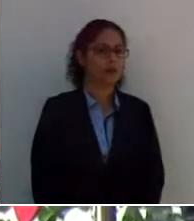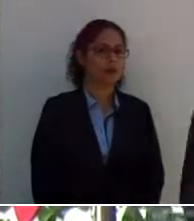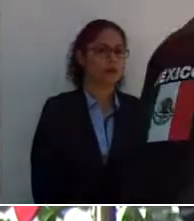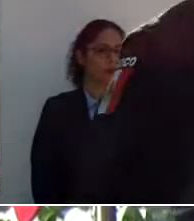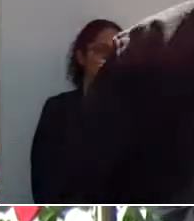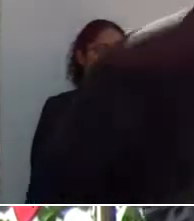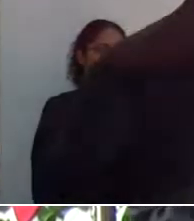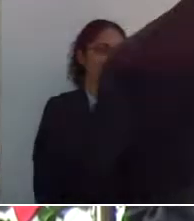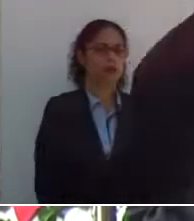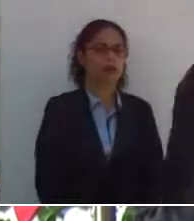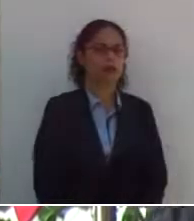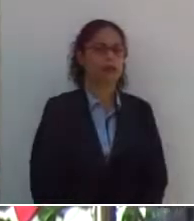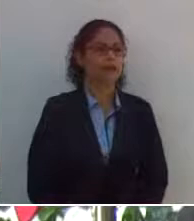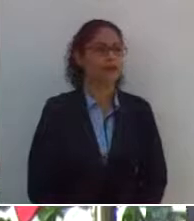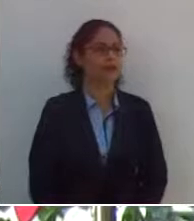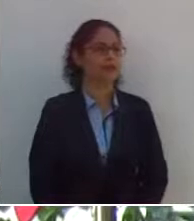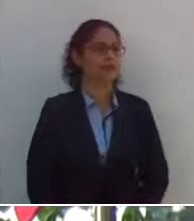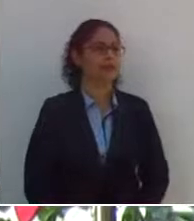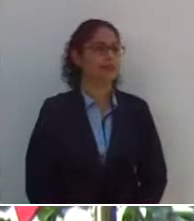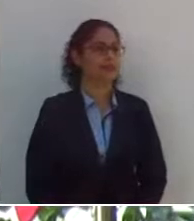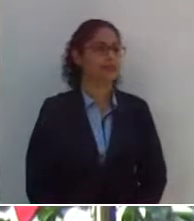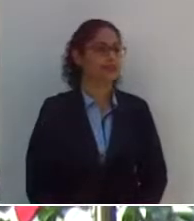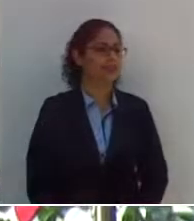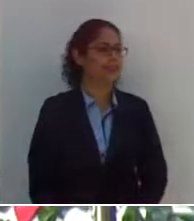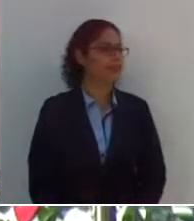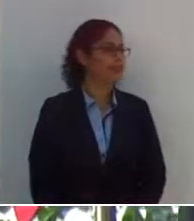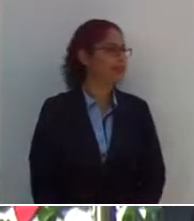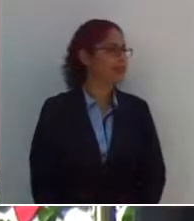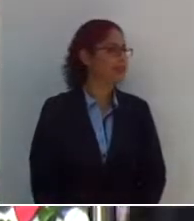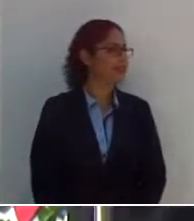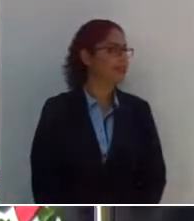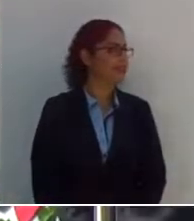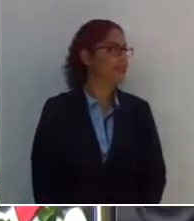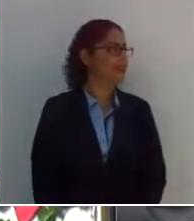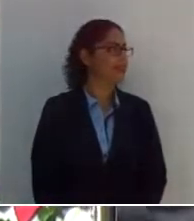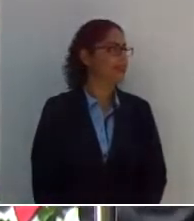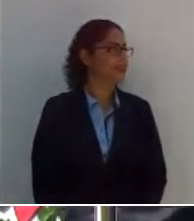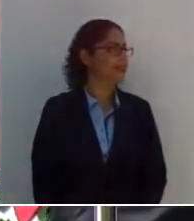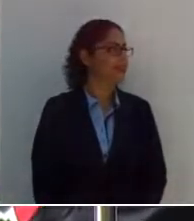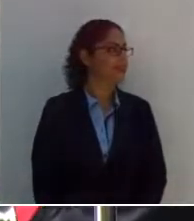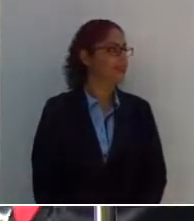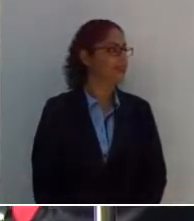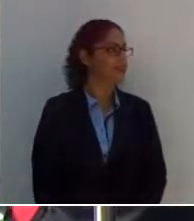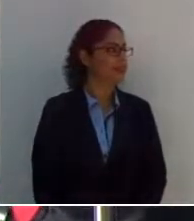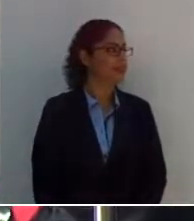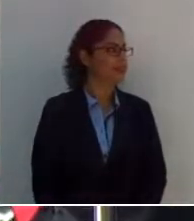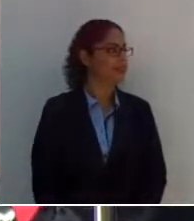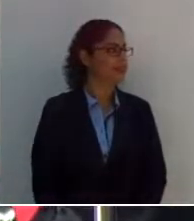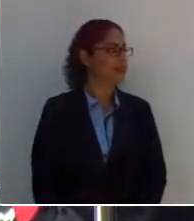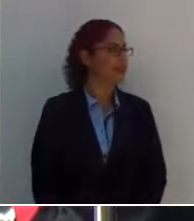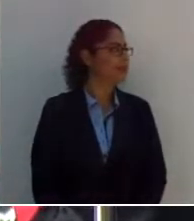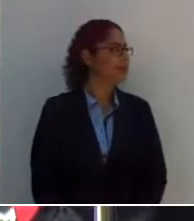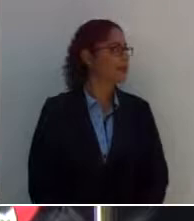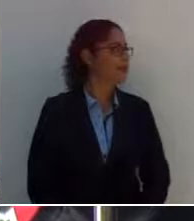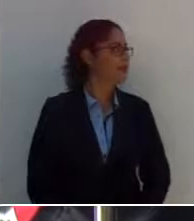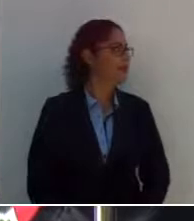fuego, 19.050 vehículos con reporte de robo implicados en hechos delictuosos o con alteraciones,